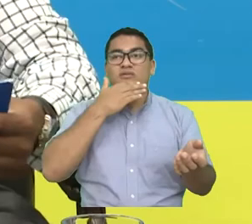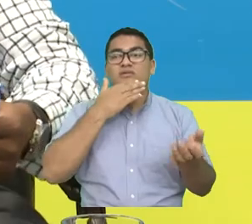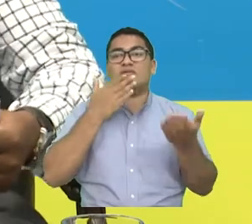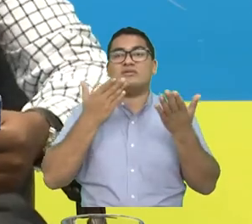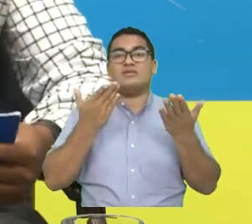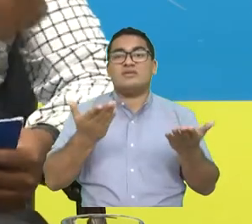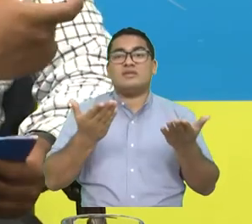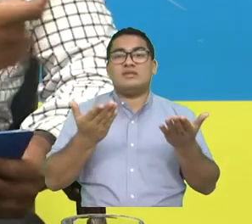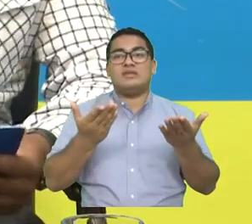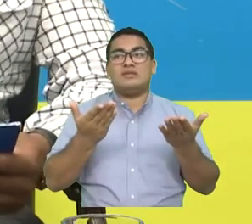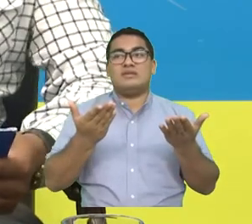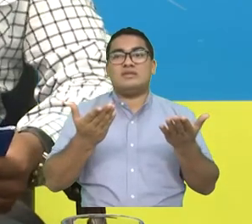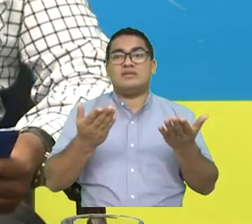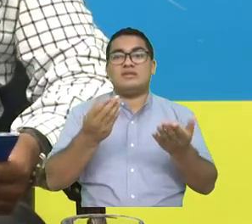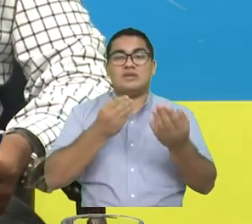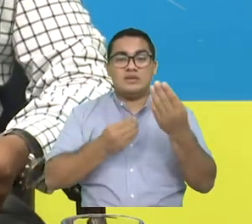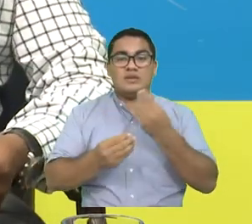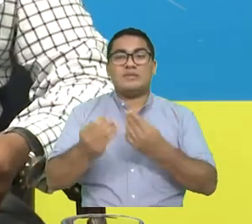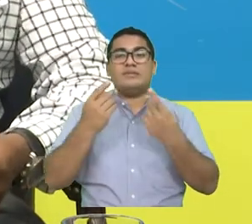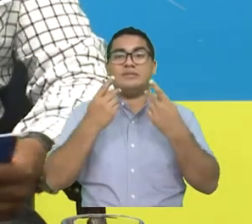que coman, pero